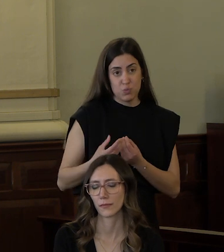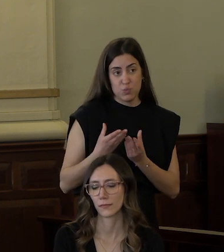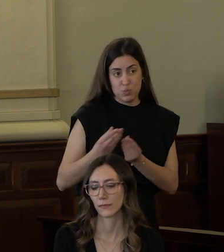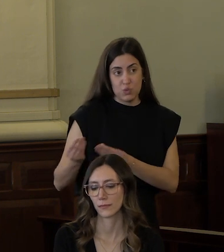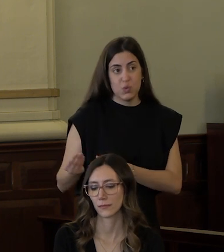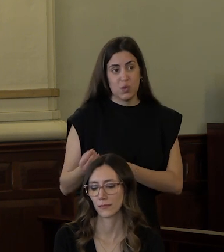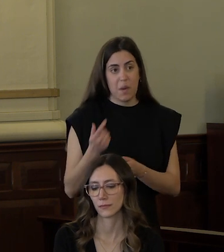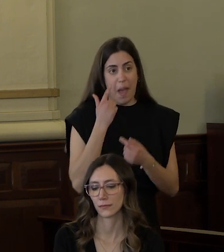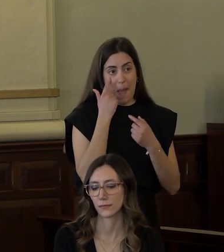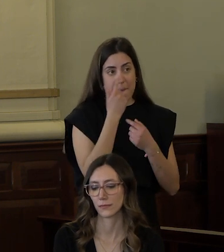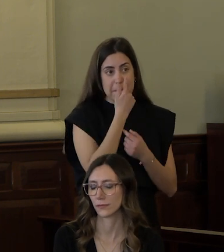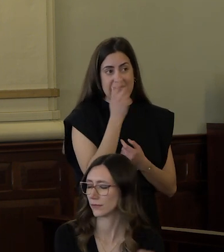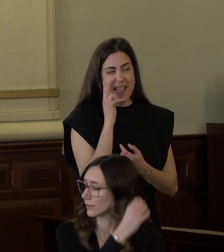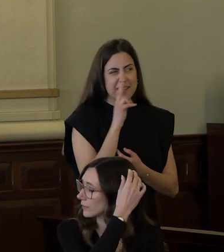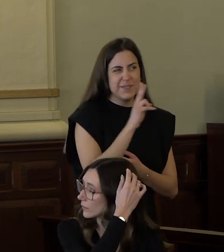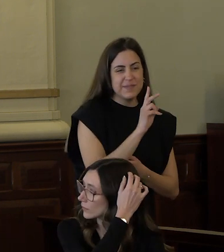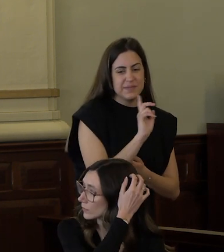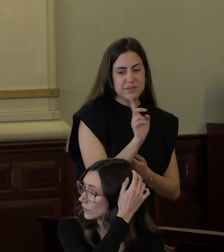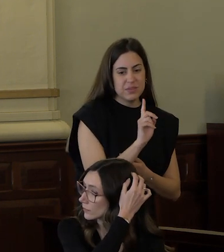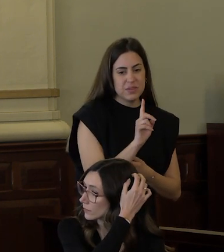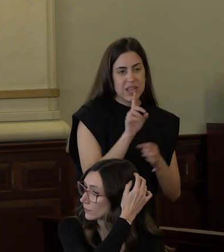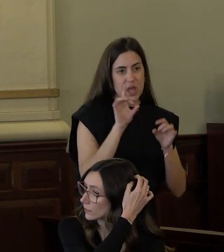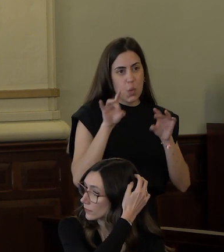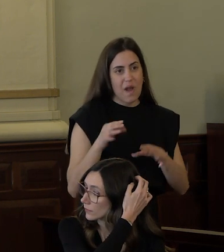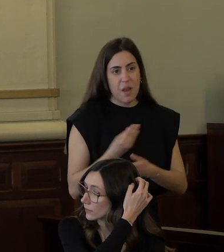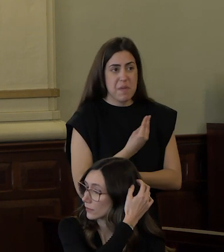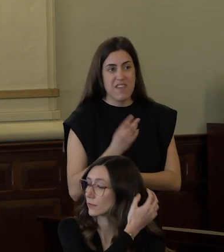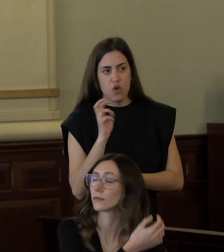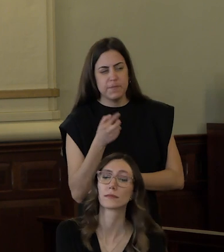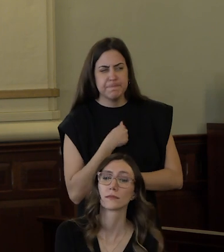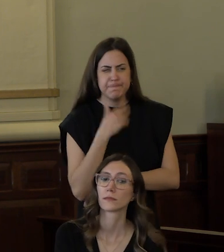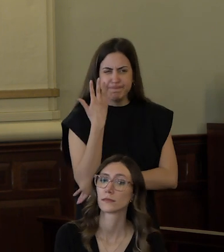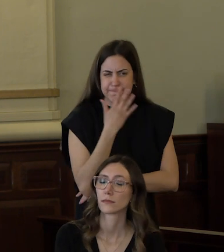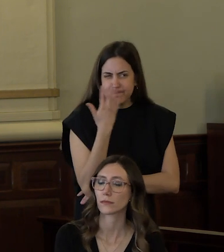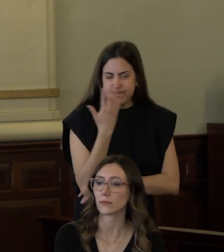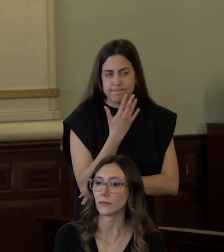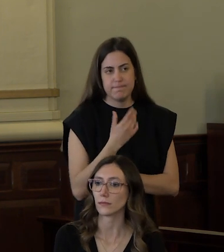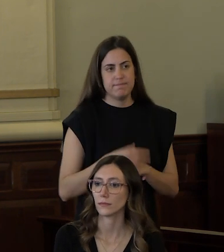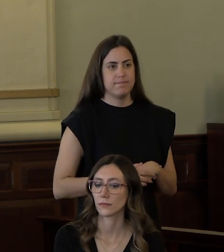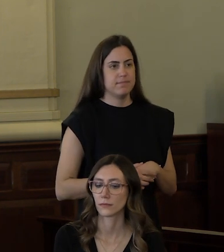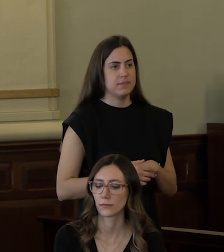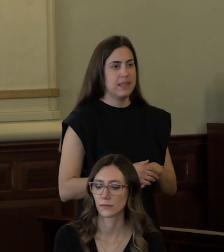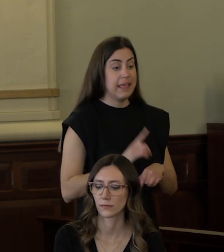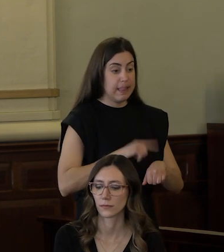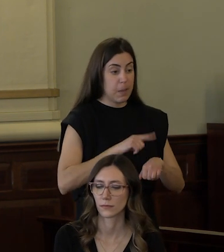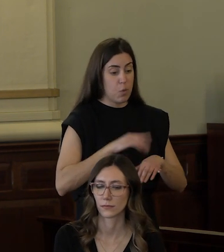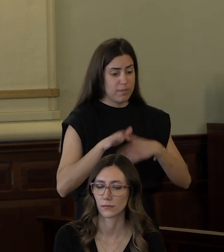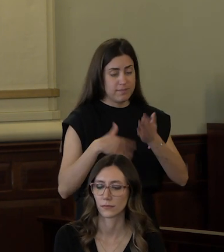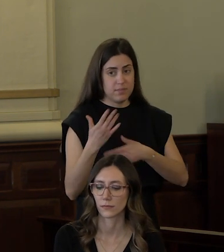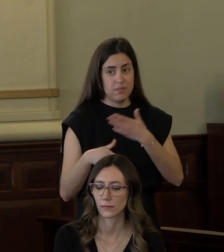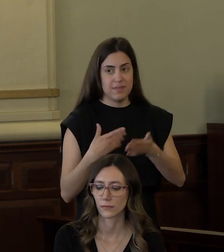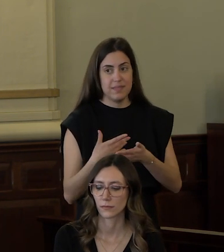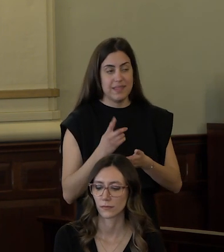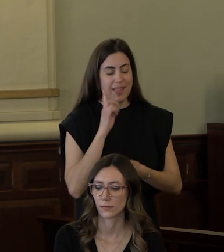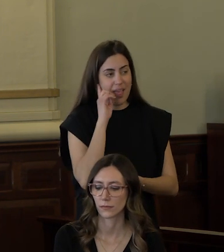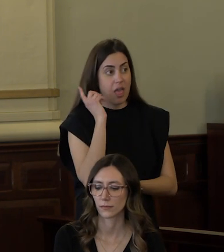no fija la mirada como lo haría cualquier bebé y empiezan a sospechar. Al cabo de tiempo descubren que su